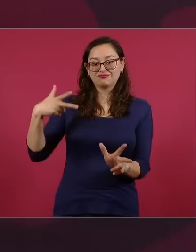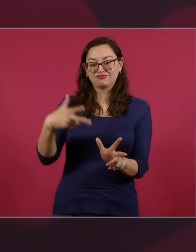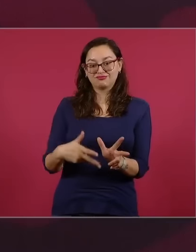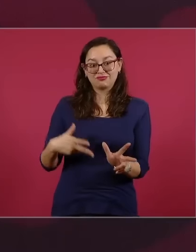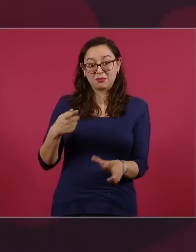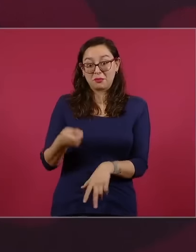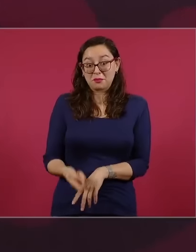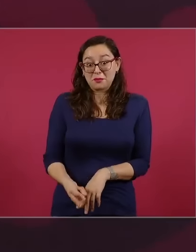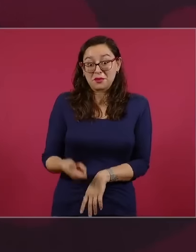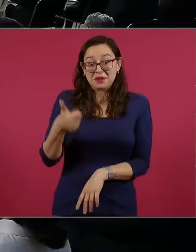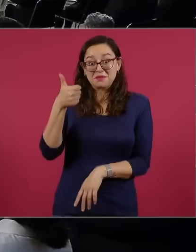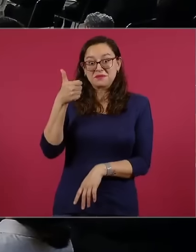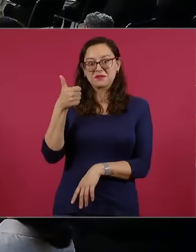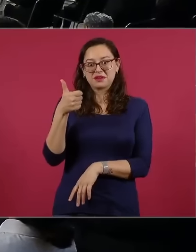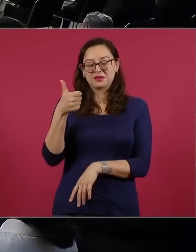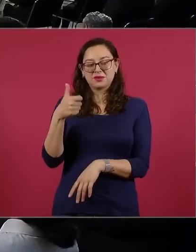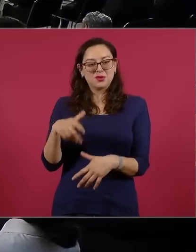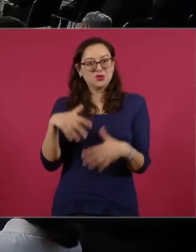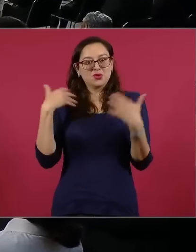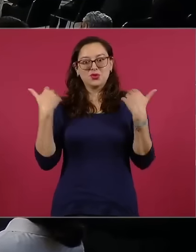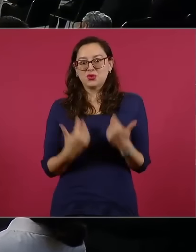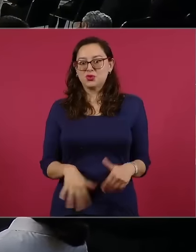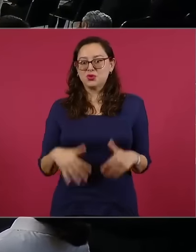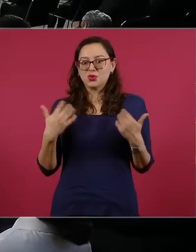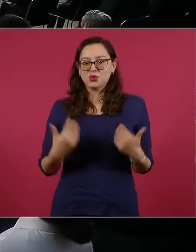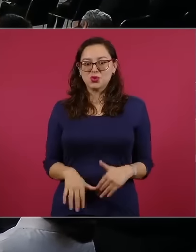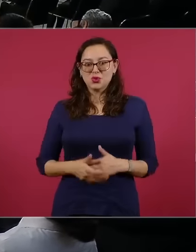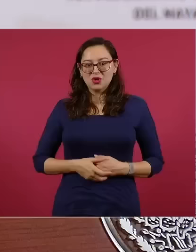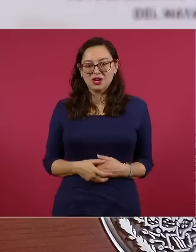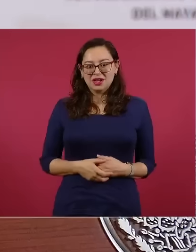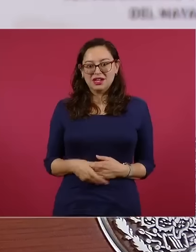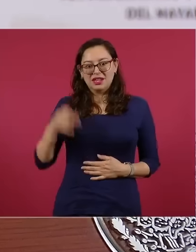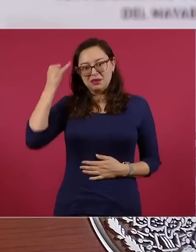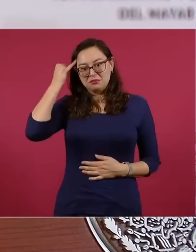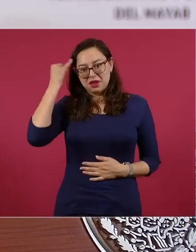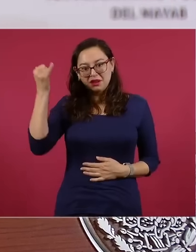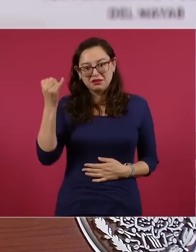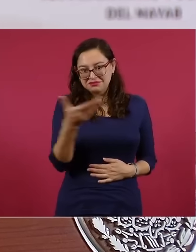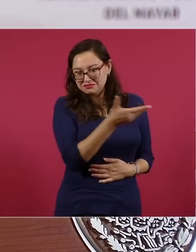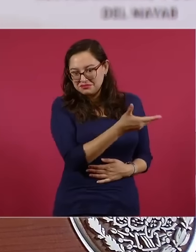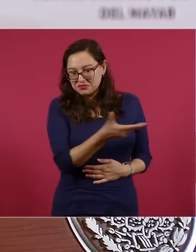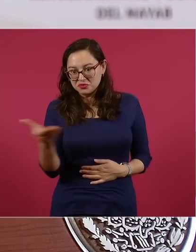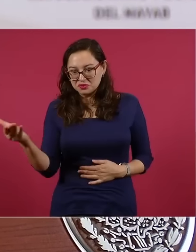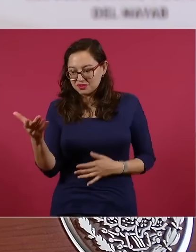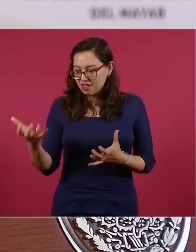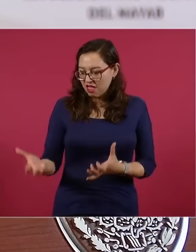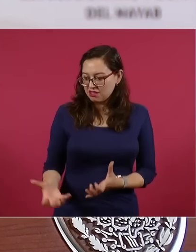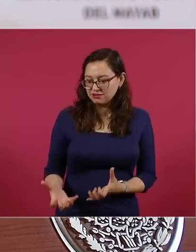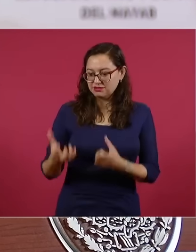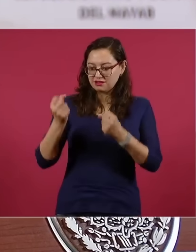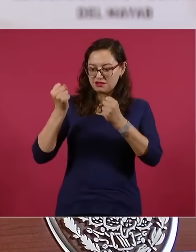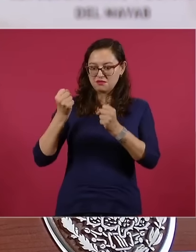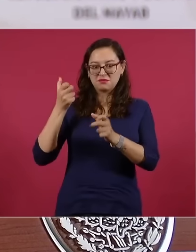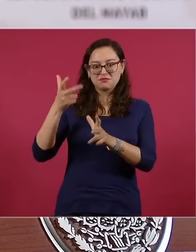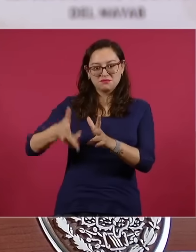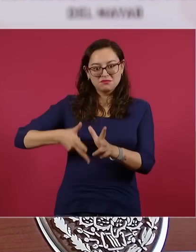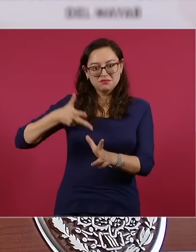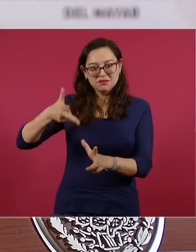Imagínense lo que estamos logrando, rescatar lo que se estaba perdiendo, que es